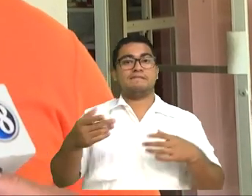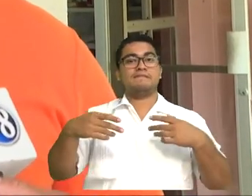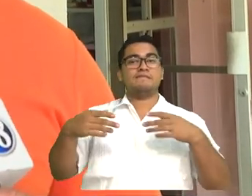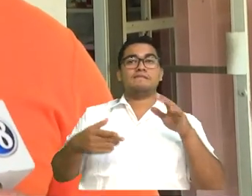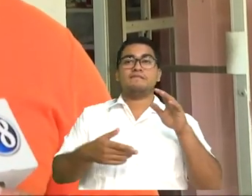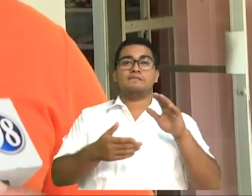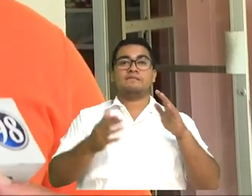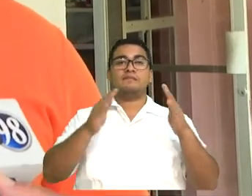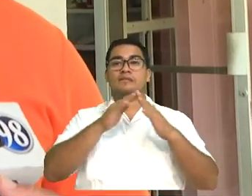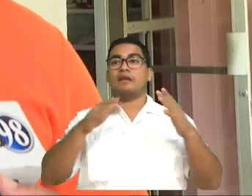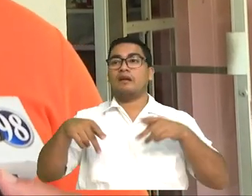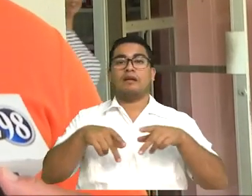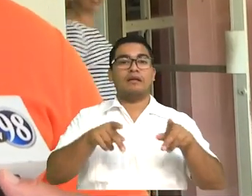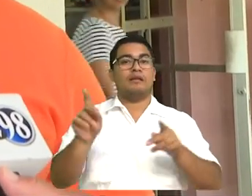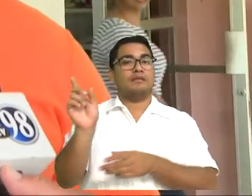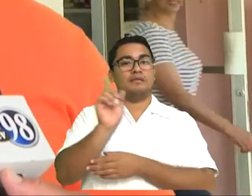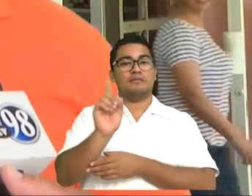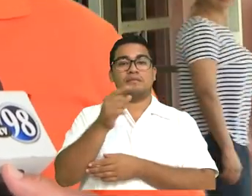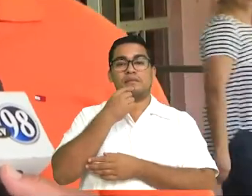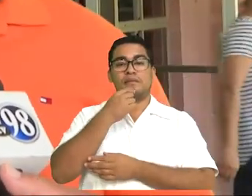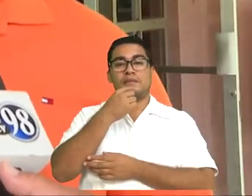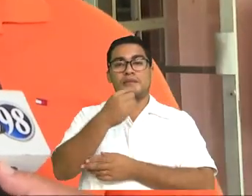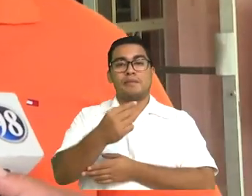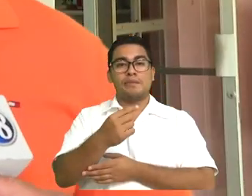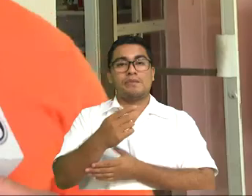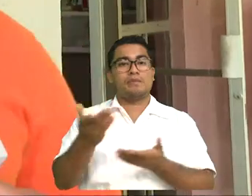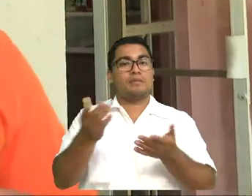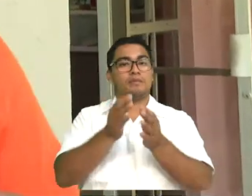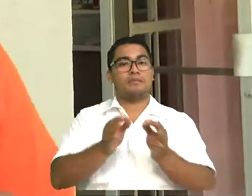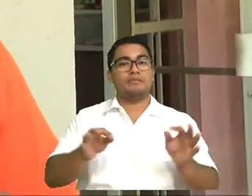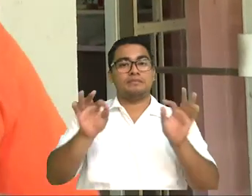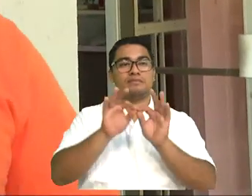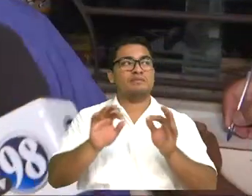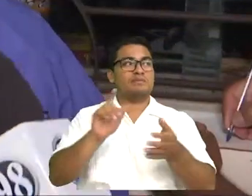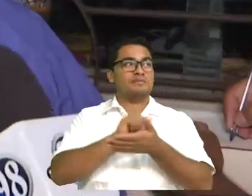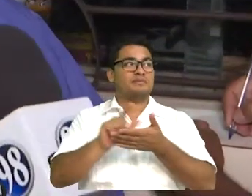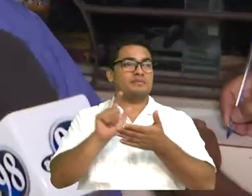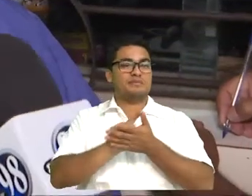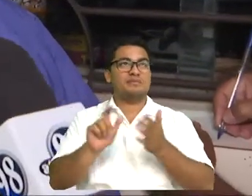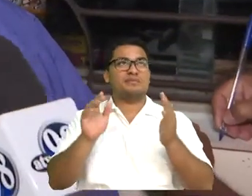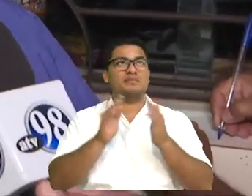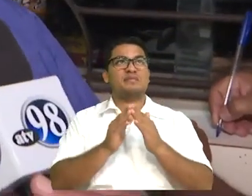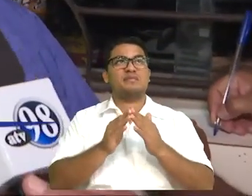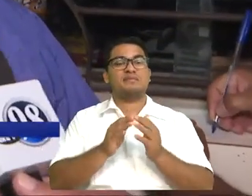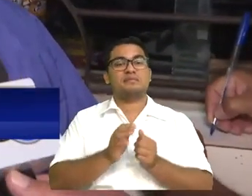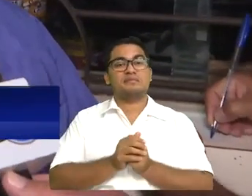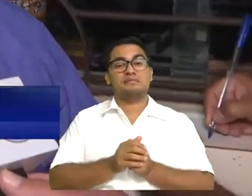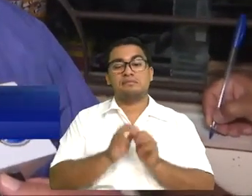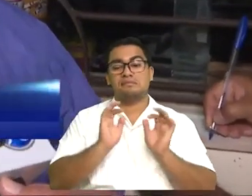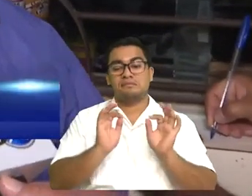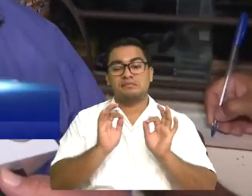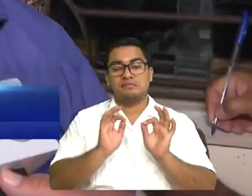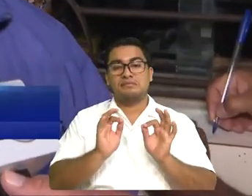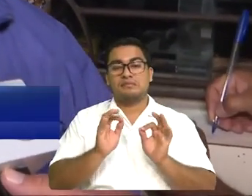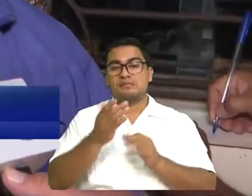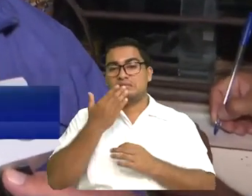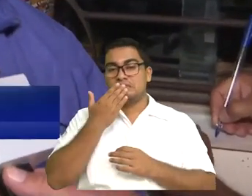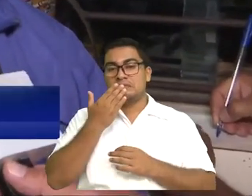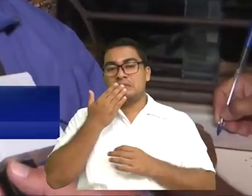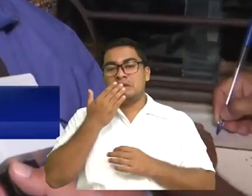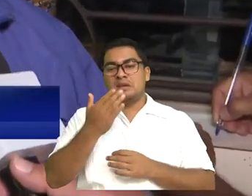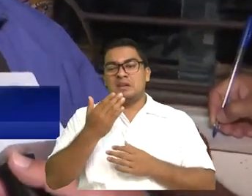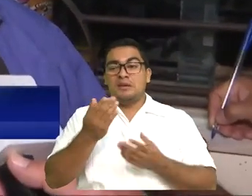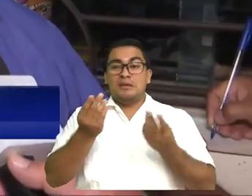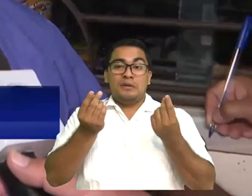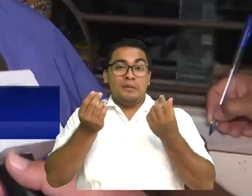Tenemos que mantener las medidas de higiene y seguridad también en nuestras casas. Claro que muy bueno, porque fíjese que esto es una ayuda